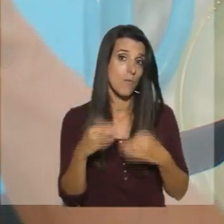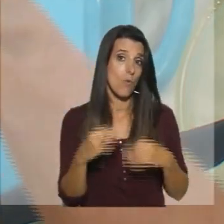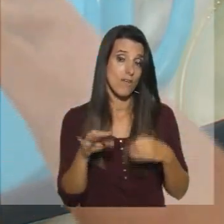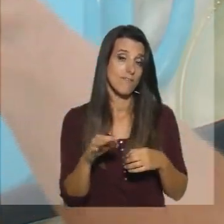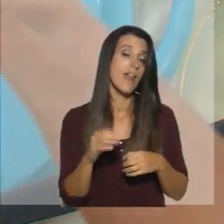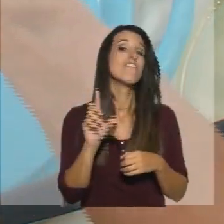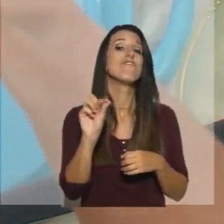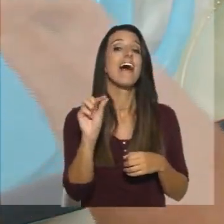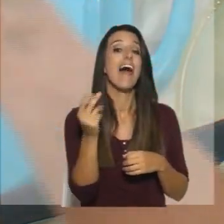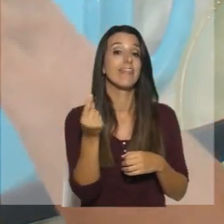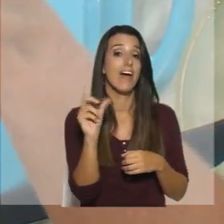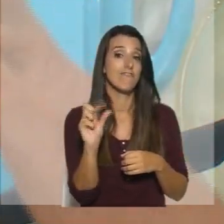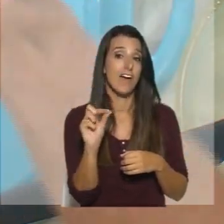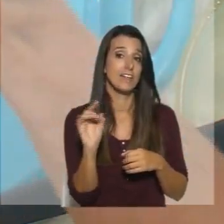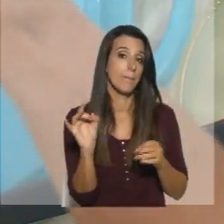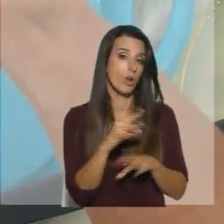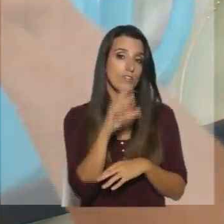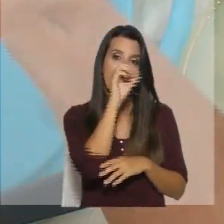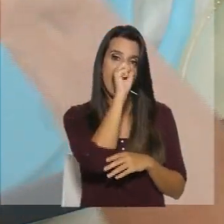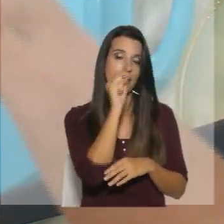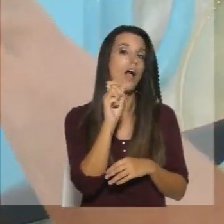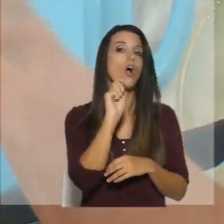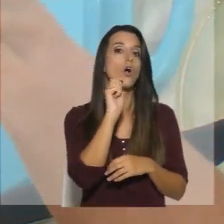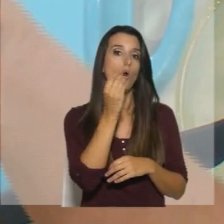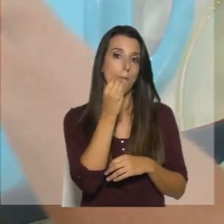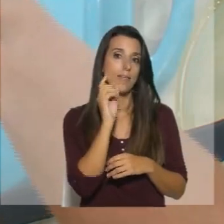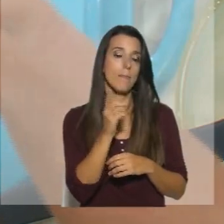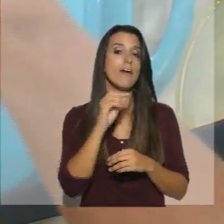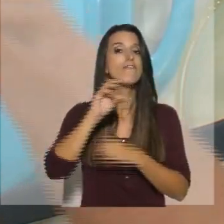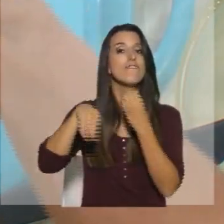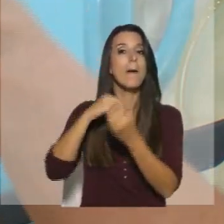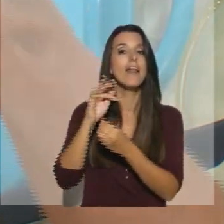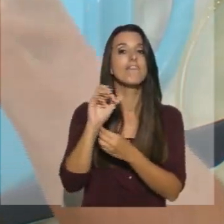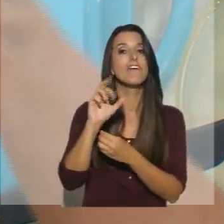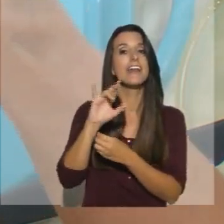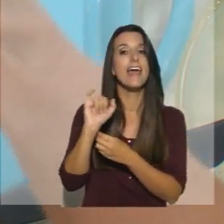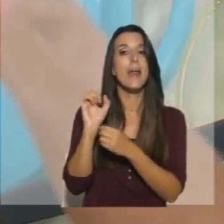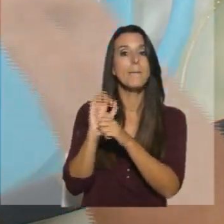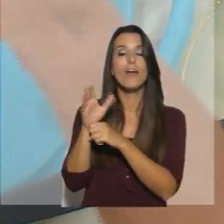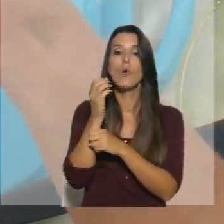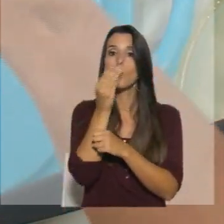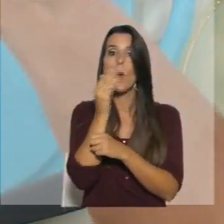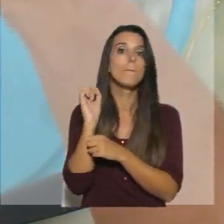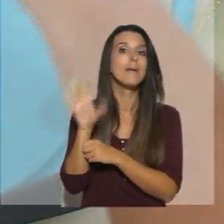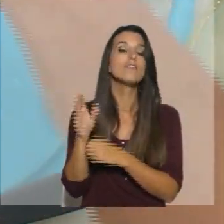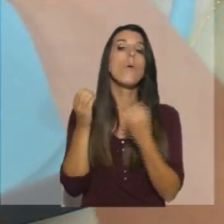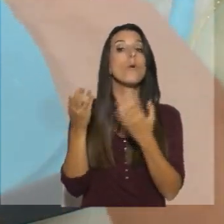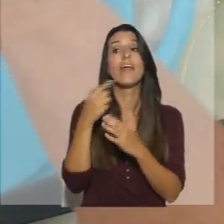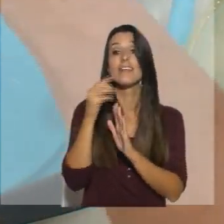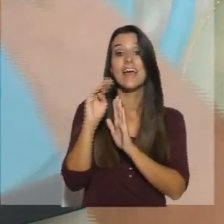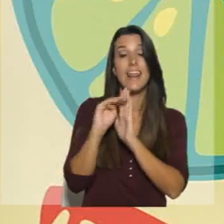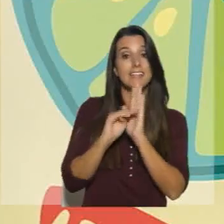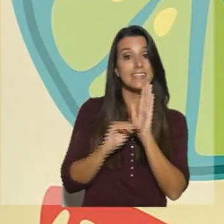las naranjas están súper bien en casa. Y ya están prontitas las naranjas también para disfrutar. Le mandamos un beso a la familia Ferreira, que nos dice que la receta